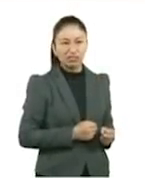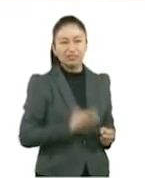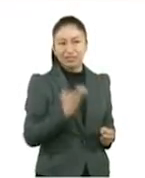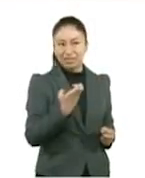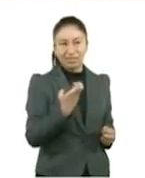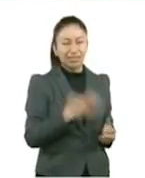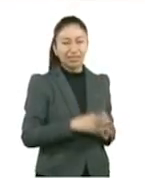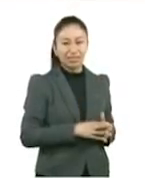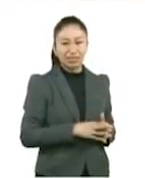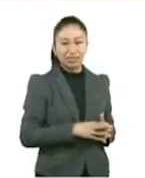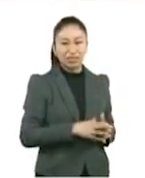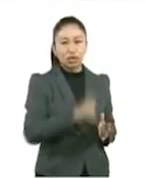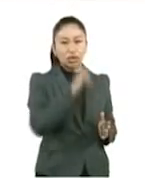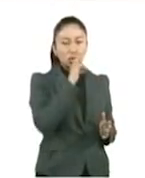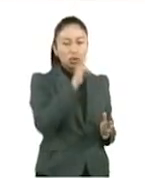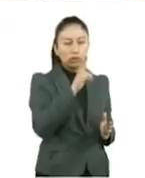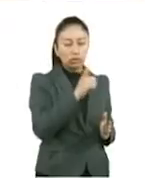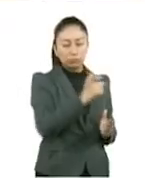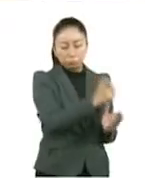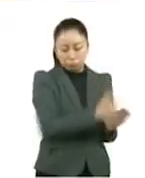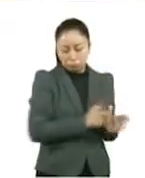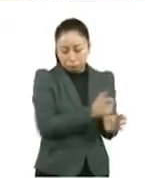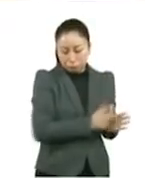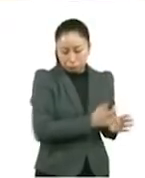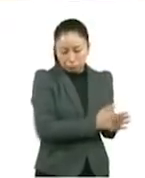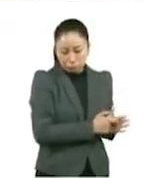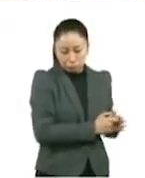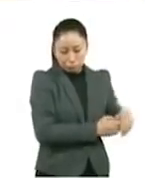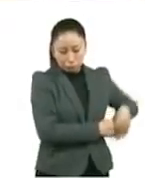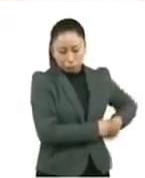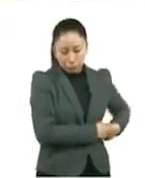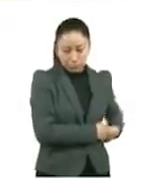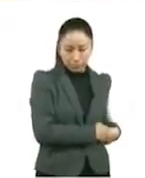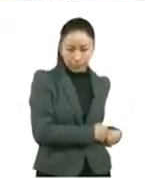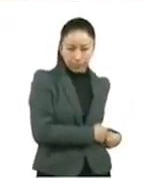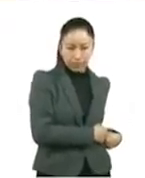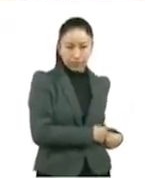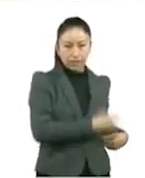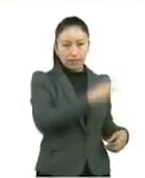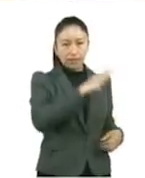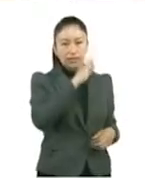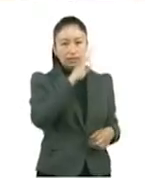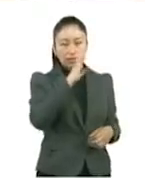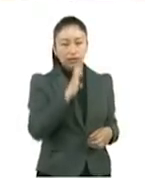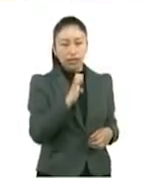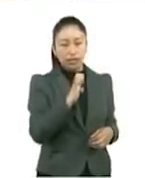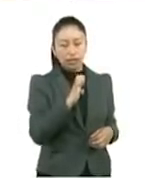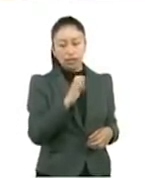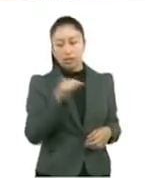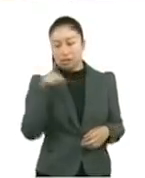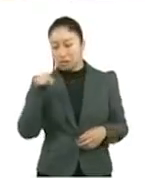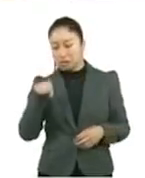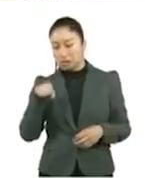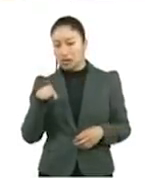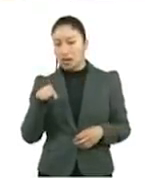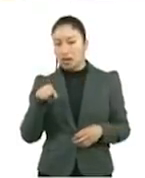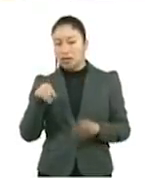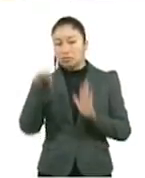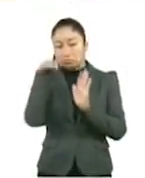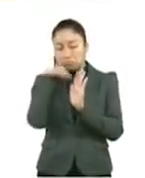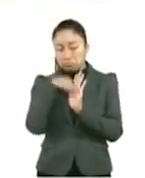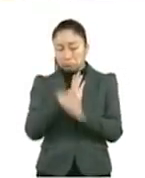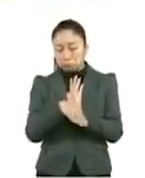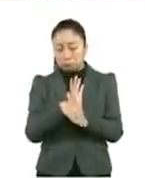de Electricidad, y sin embargo, CFE se iba haciendo cada vez más pequeño. Pues la mayoría de la Cámara